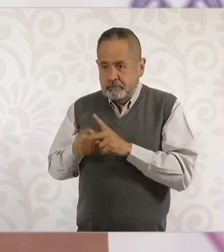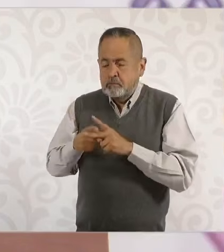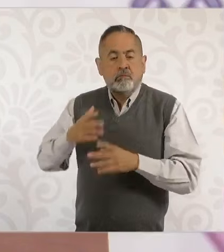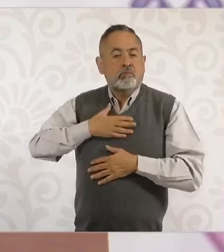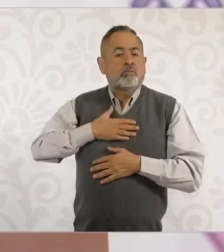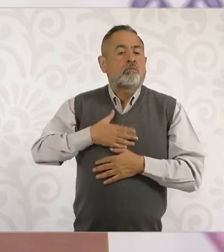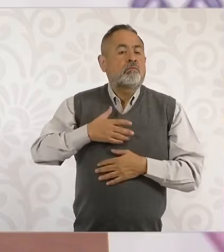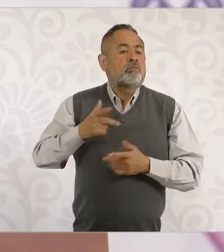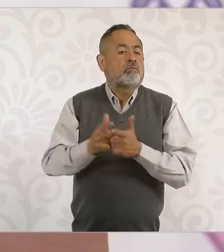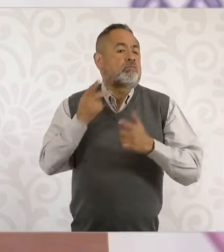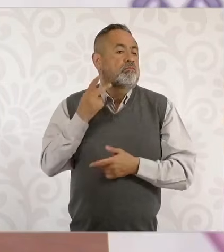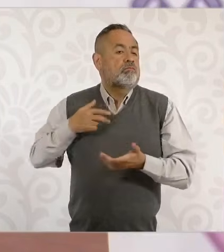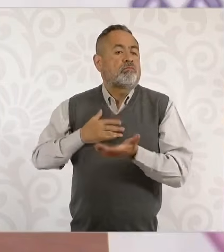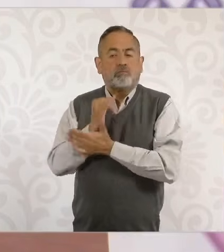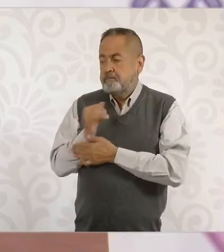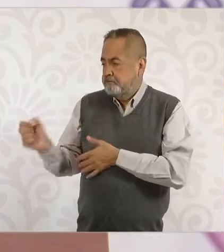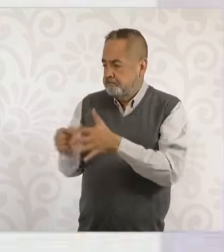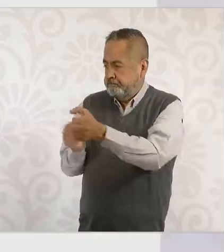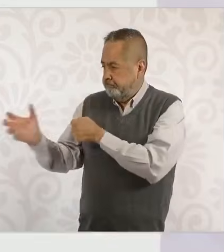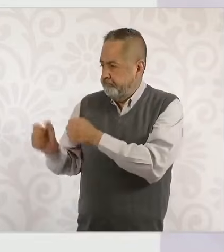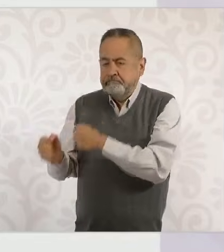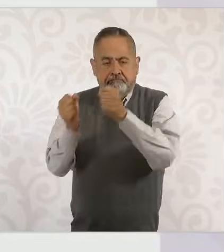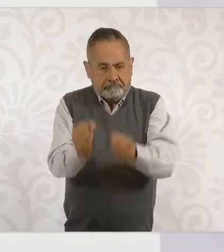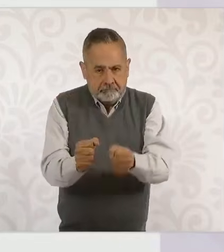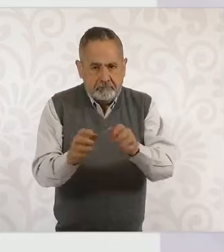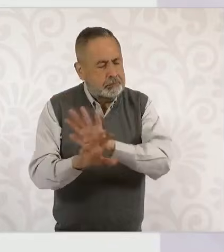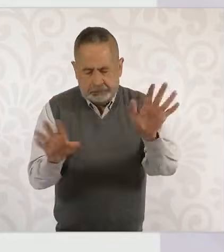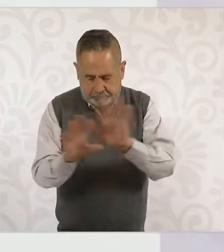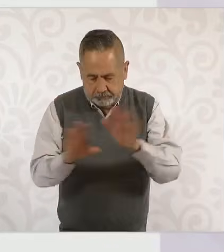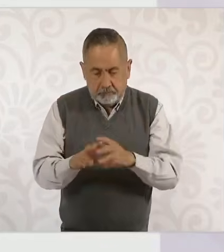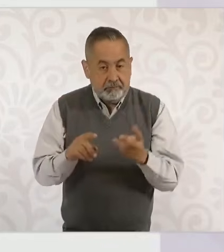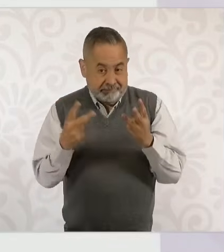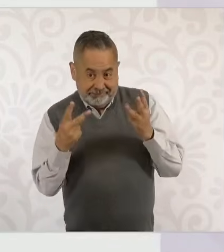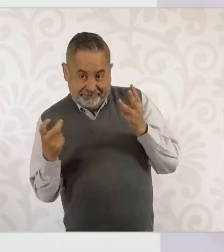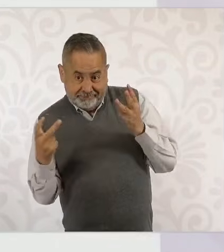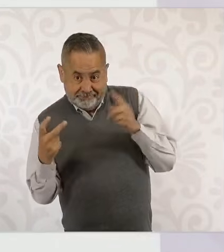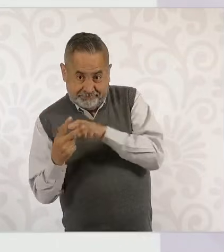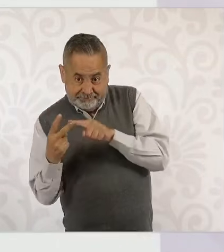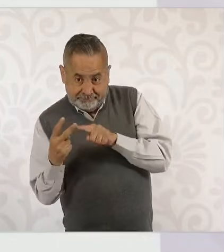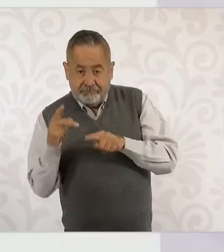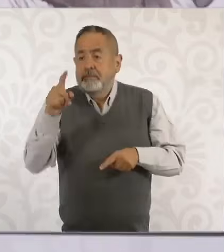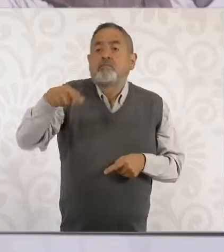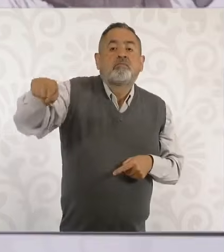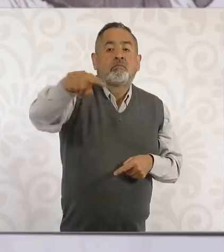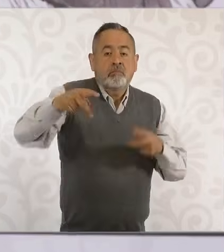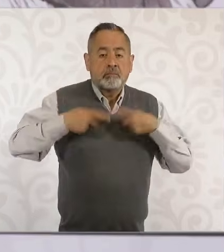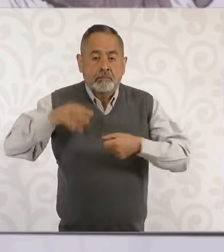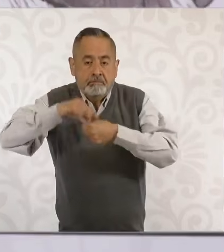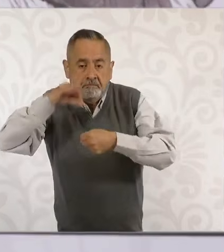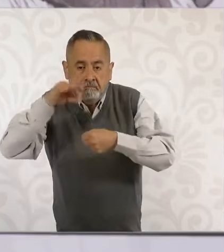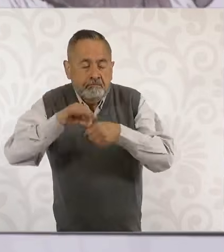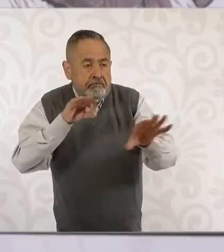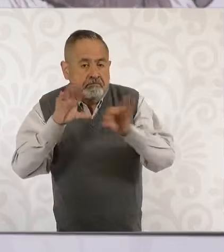cúpulas de los partidos políticos, sino sea decidida por la gente, que la representación proporcional